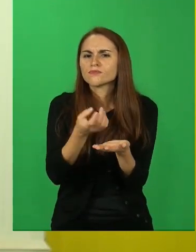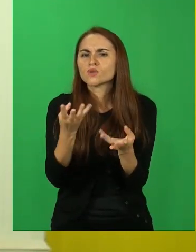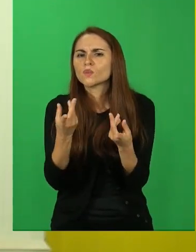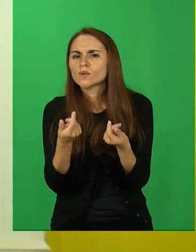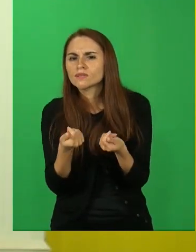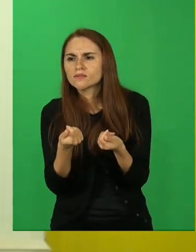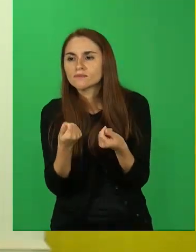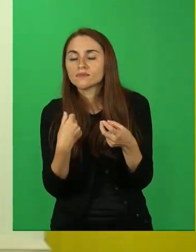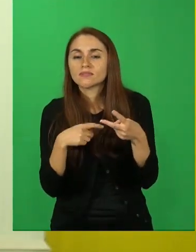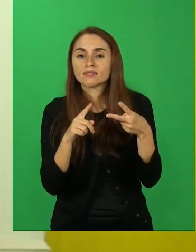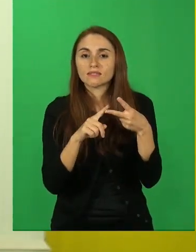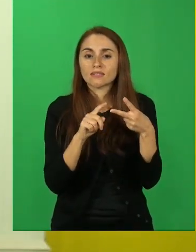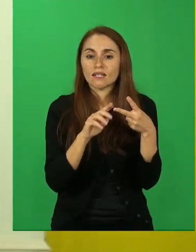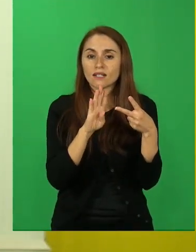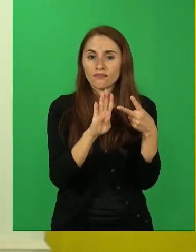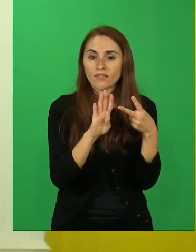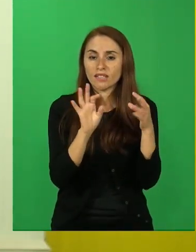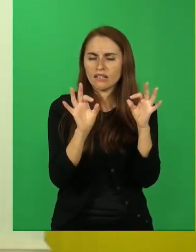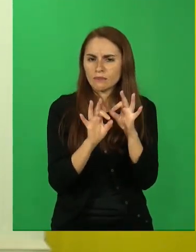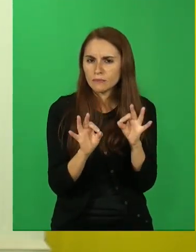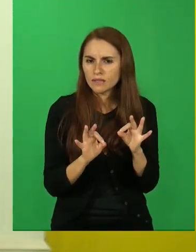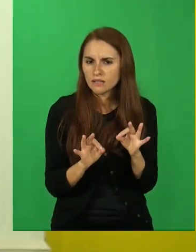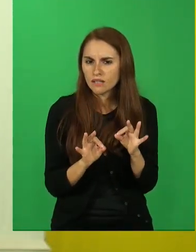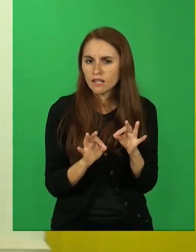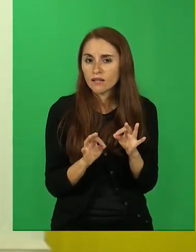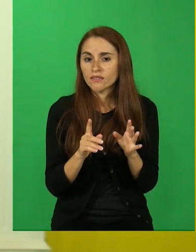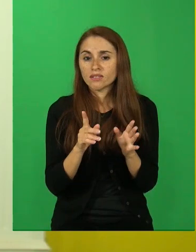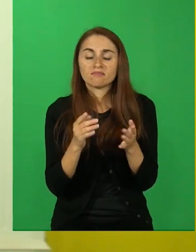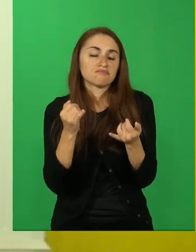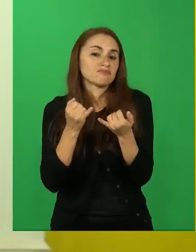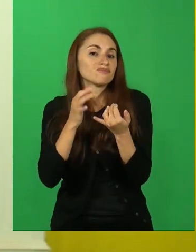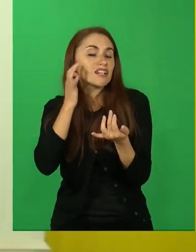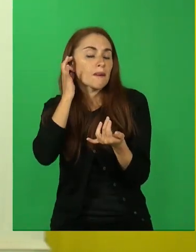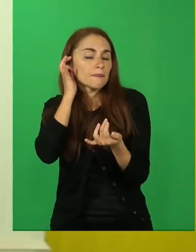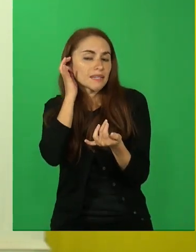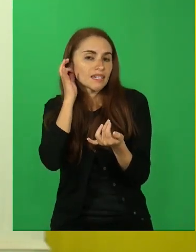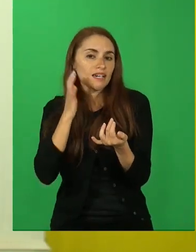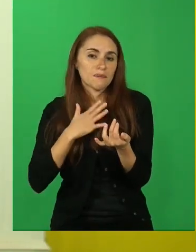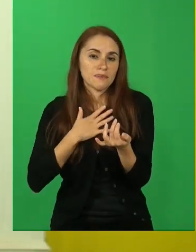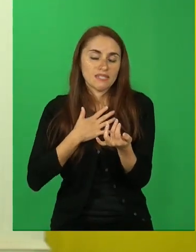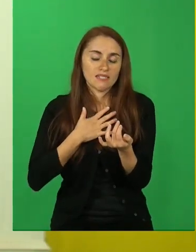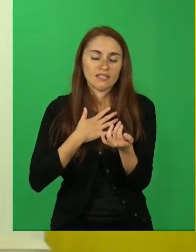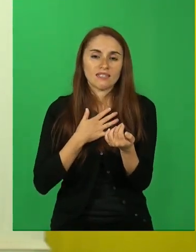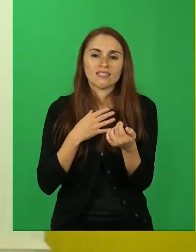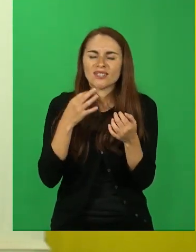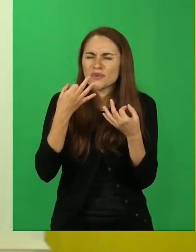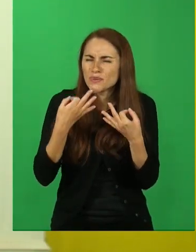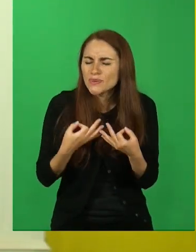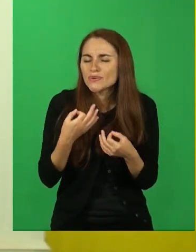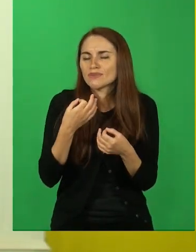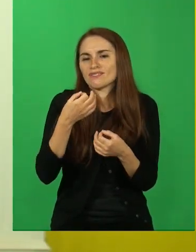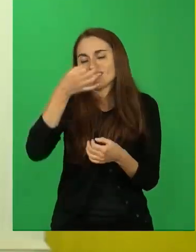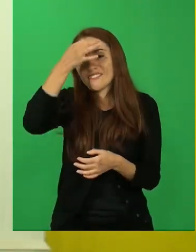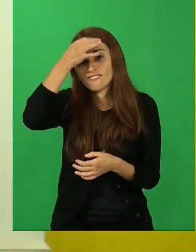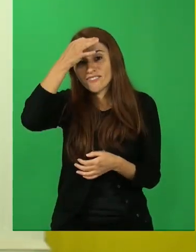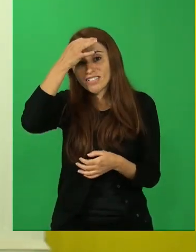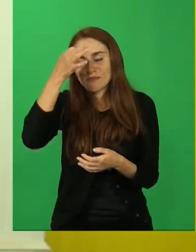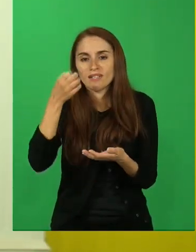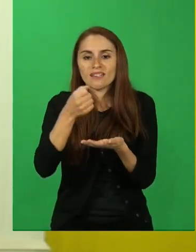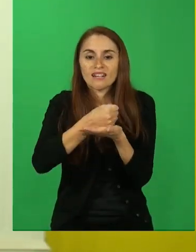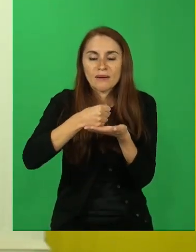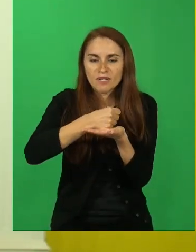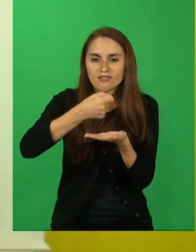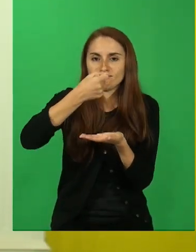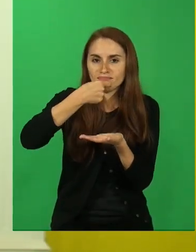cajones. Y el problema B nos hablaba de una amiga que tengo yo que se llama Paula, que está justamente enferma y está tomando